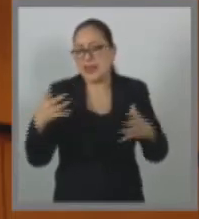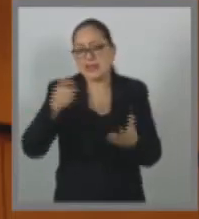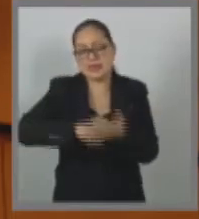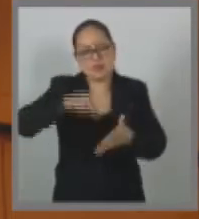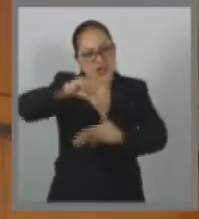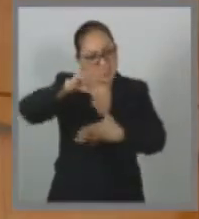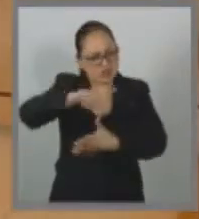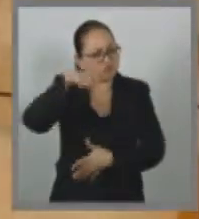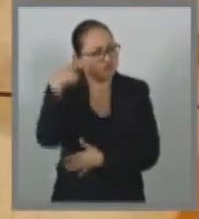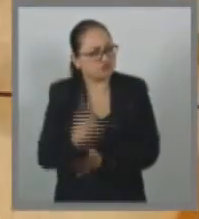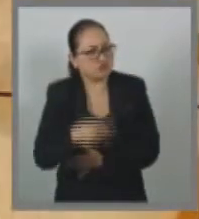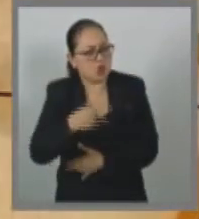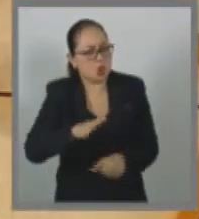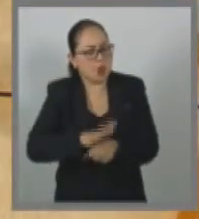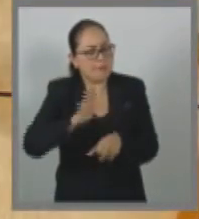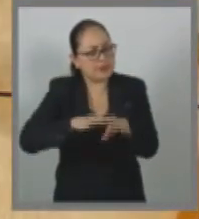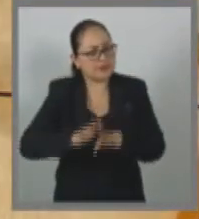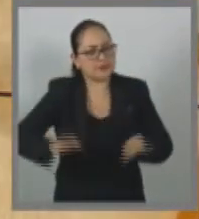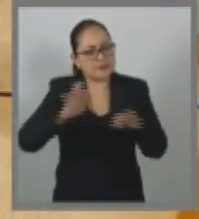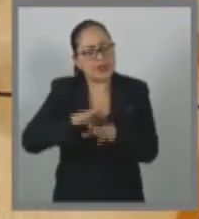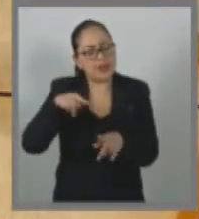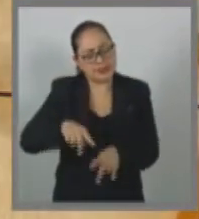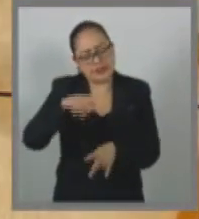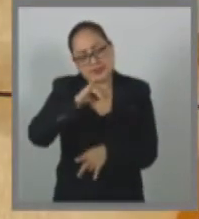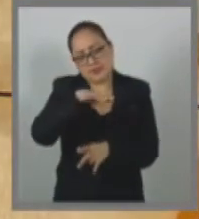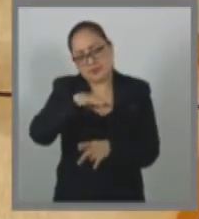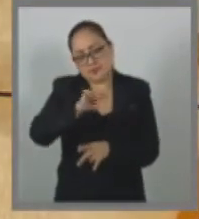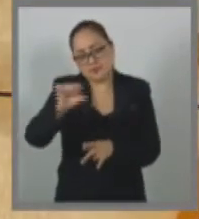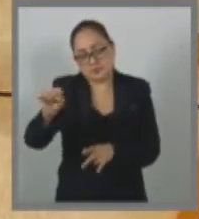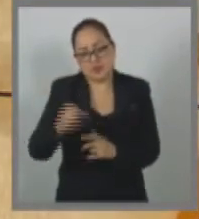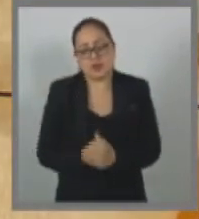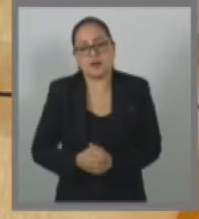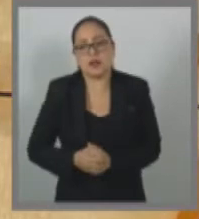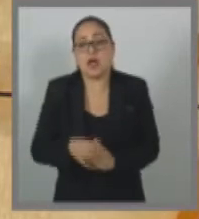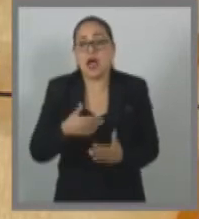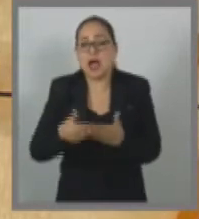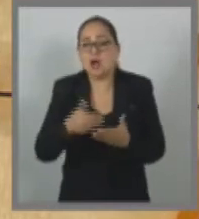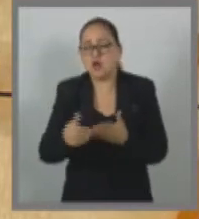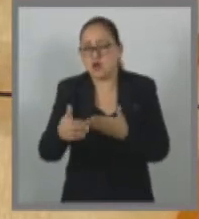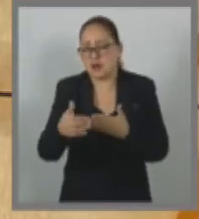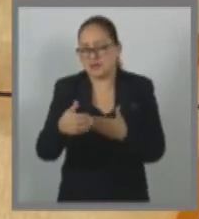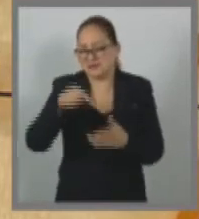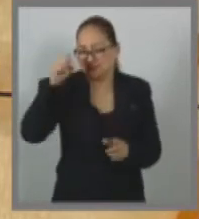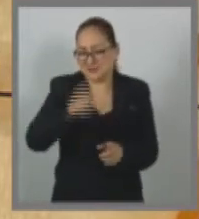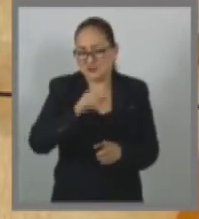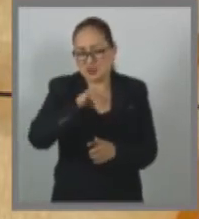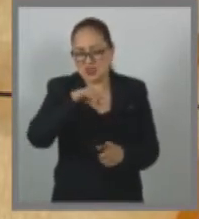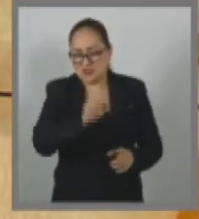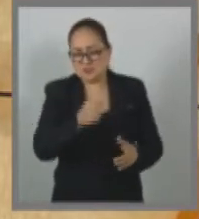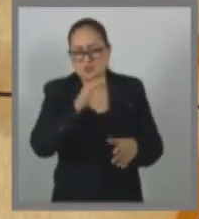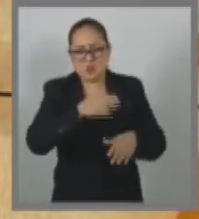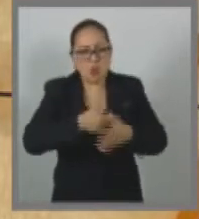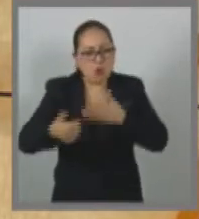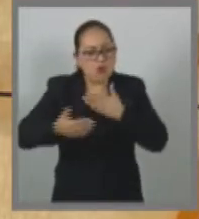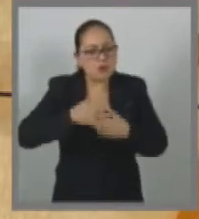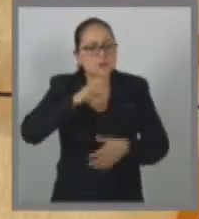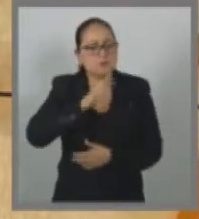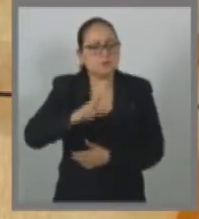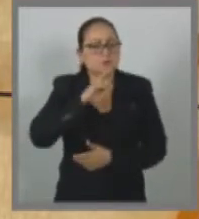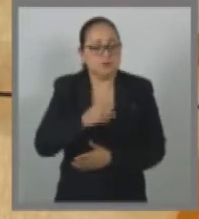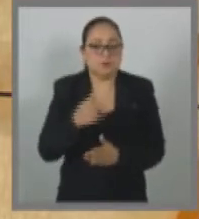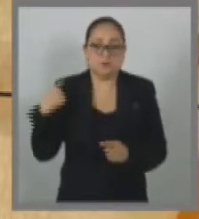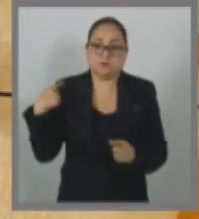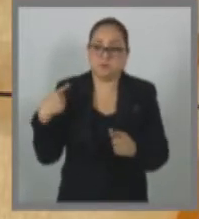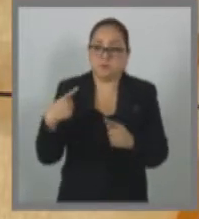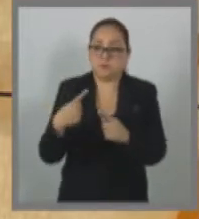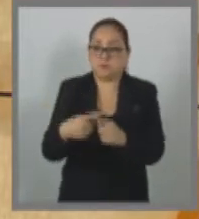Latina. Por otro lado, el IMSS es una institución más moderna. A lo largo de nuestra historia, hemos